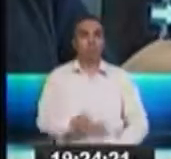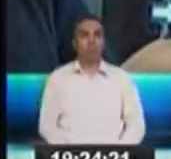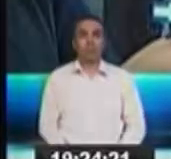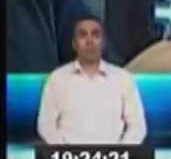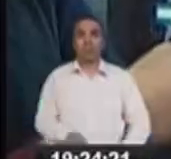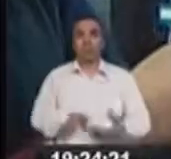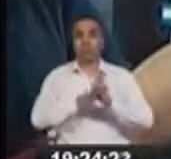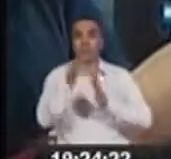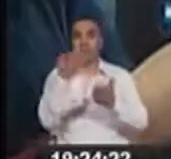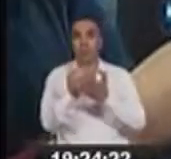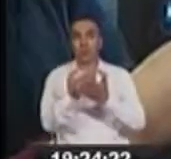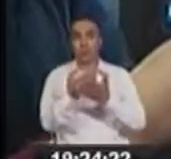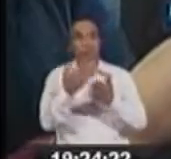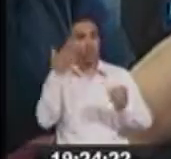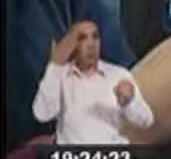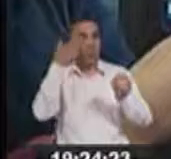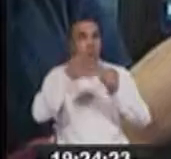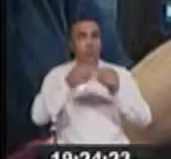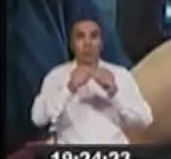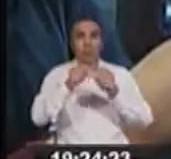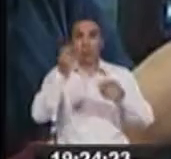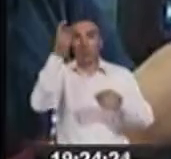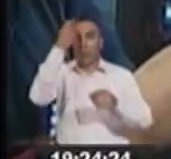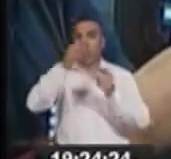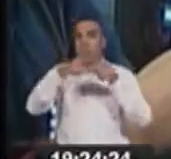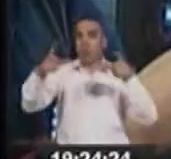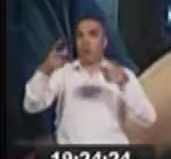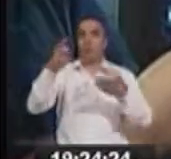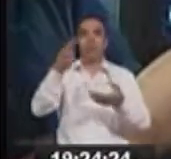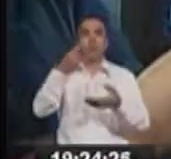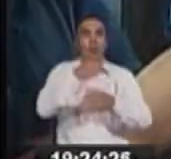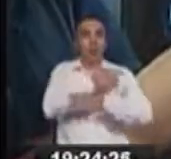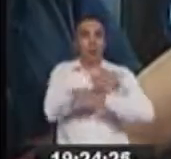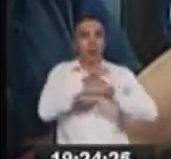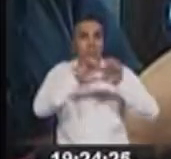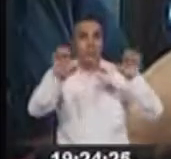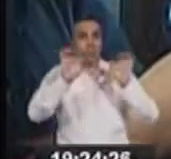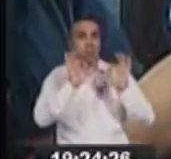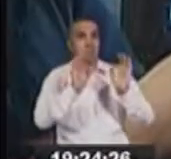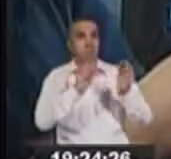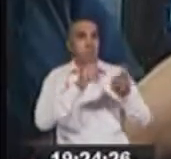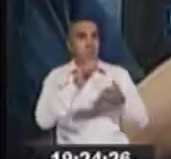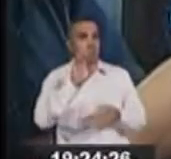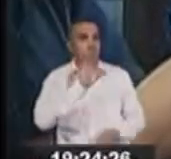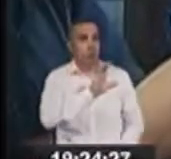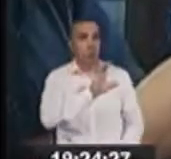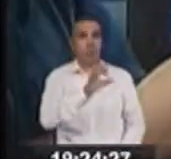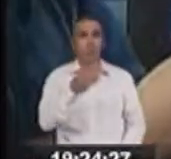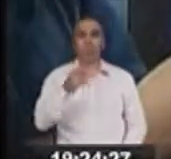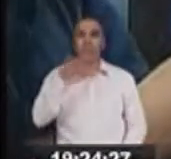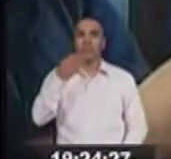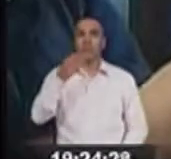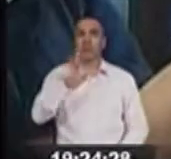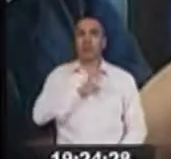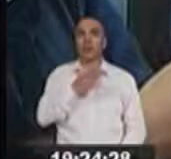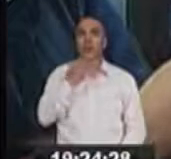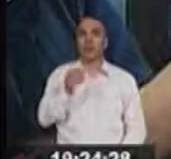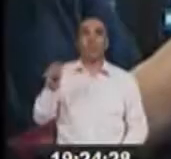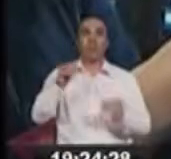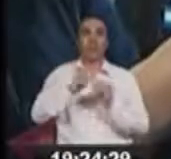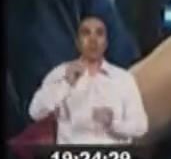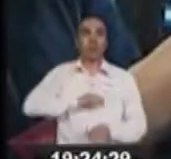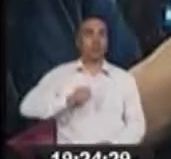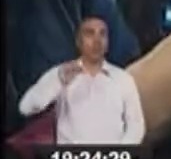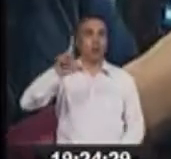crecimiento económico proyectado, la inflación, la rentabilidad de las empresas, entre otras variables, determinaría de manera técnica el aumento salarial.